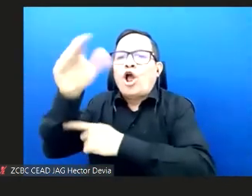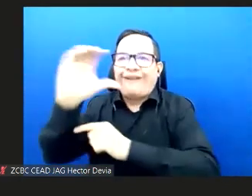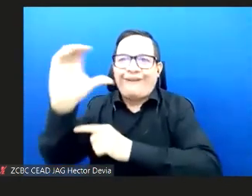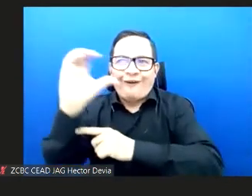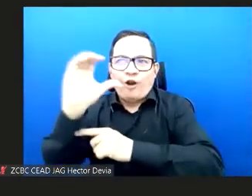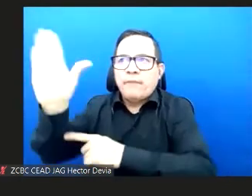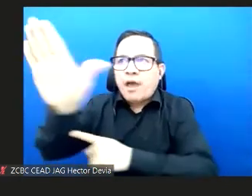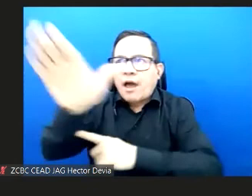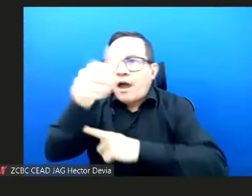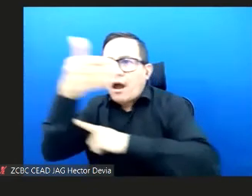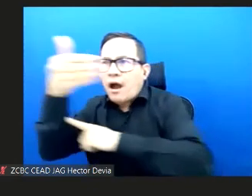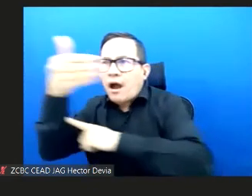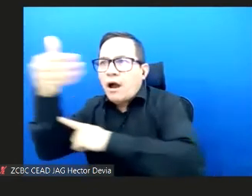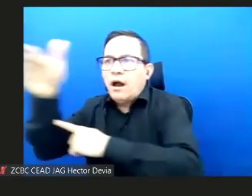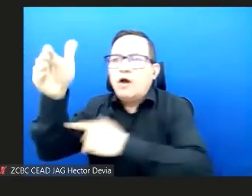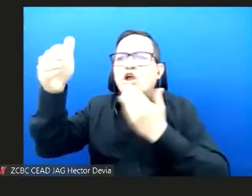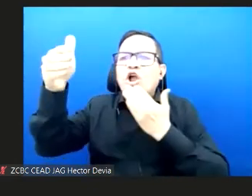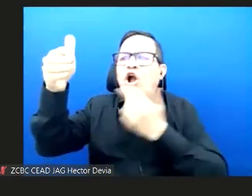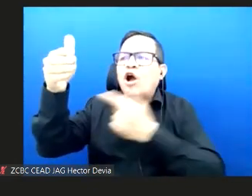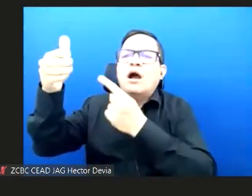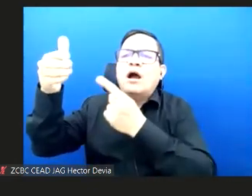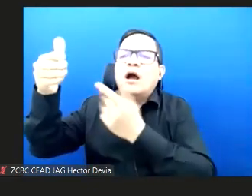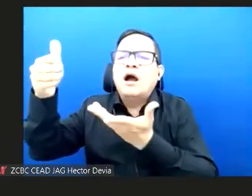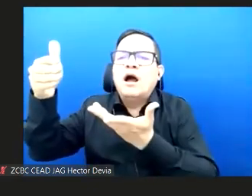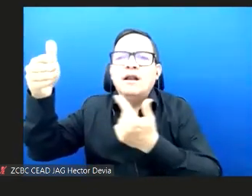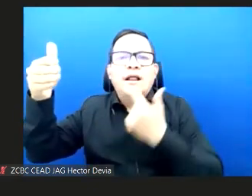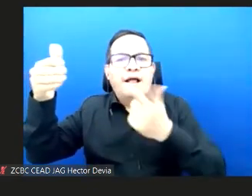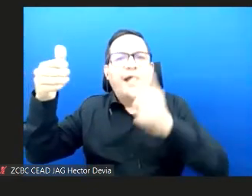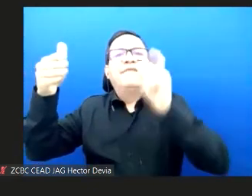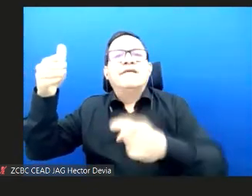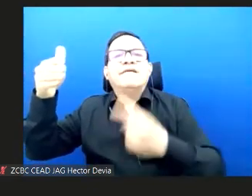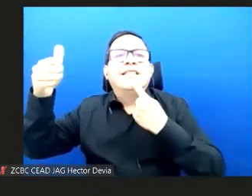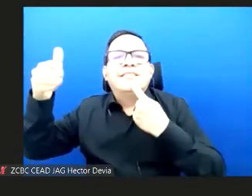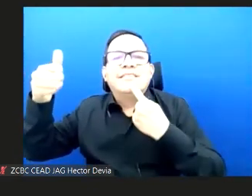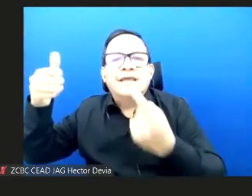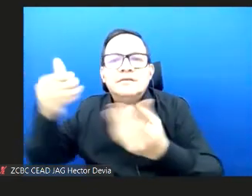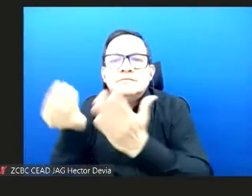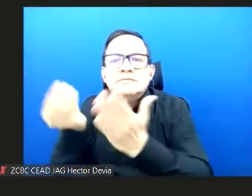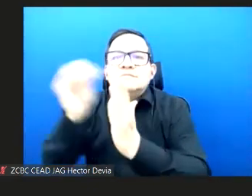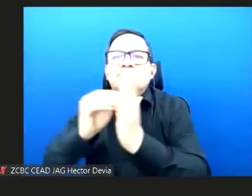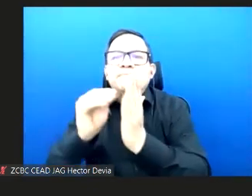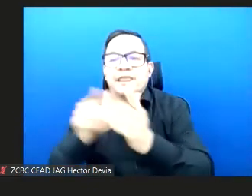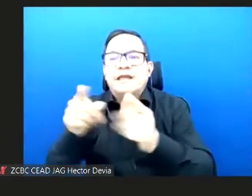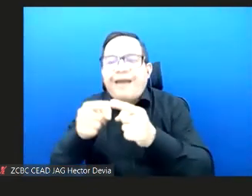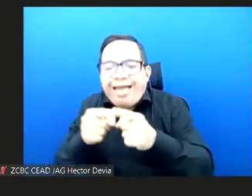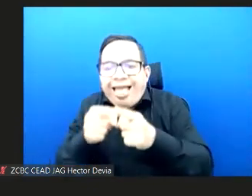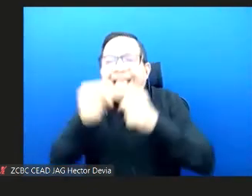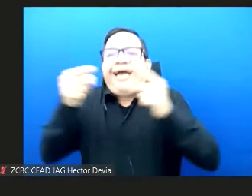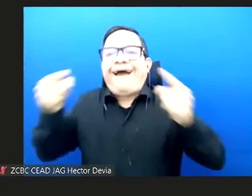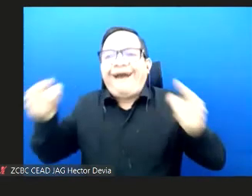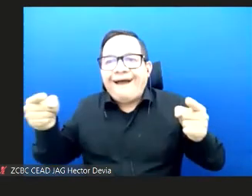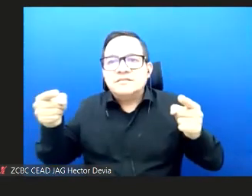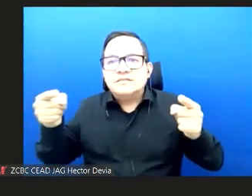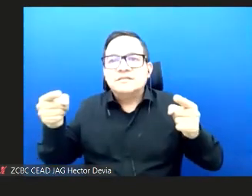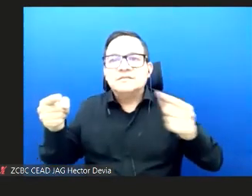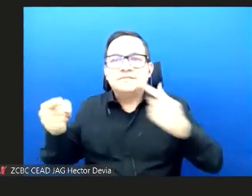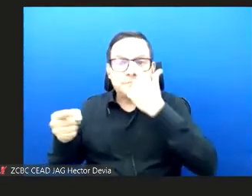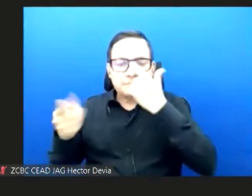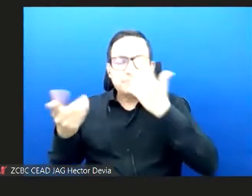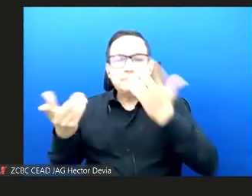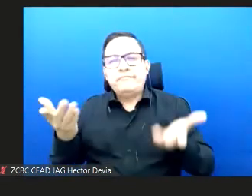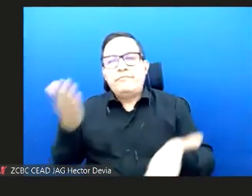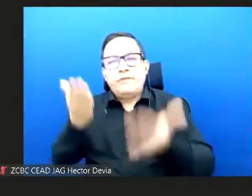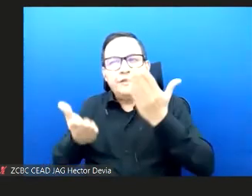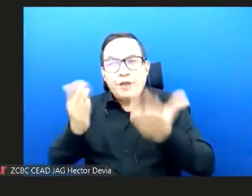digamos básicamente cuáles son los colores de la bandera de Colombia. Y creo que pues esto no lo sabemos todos,